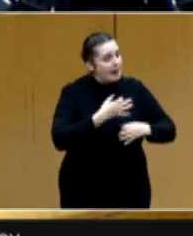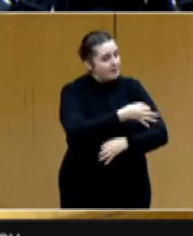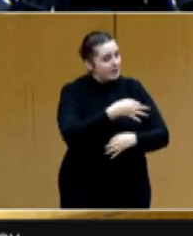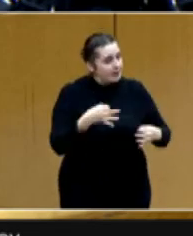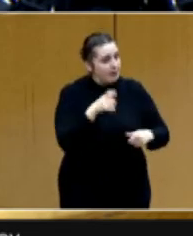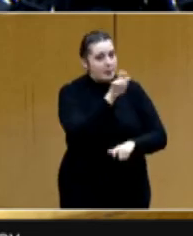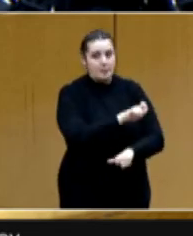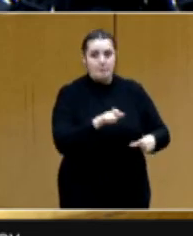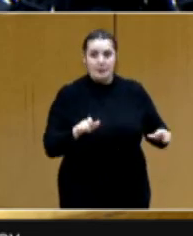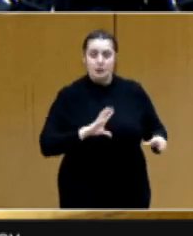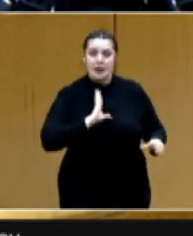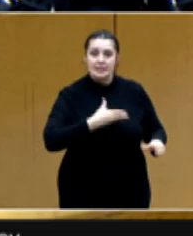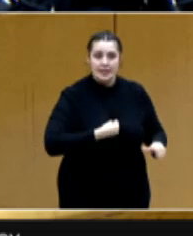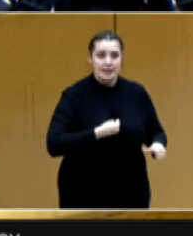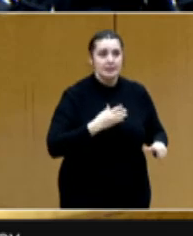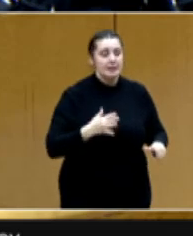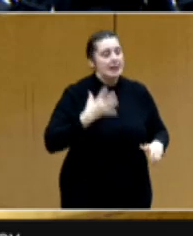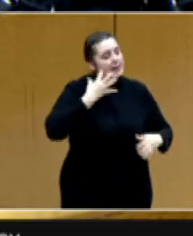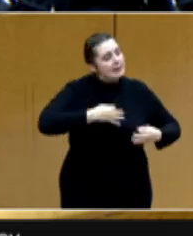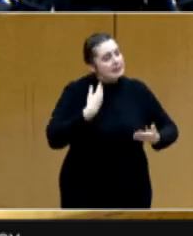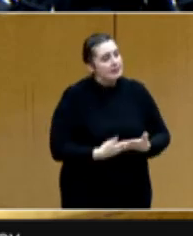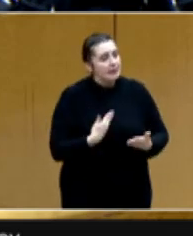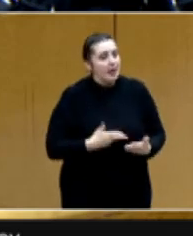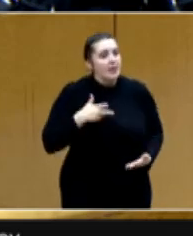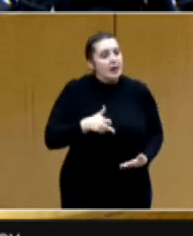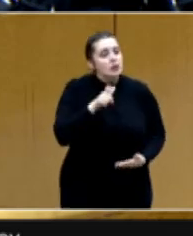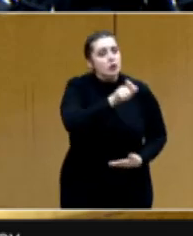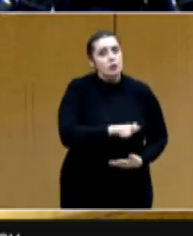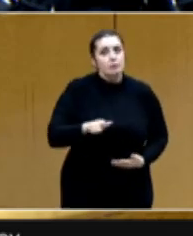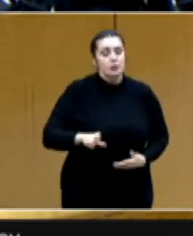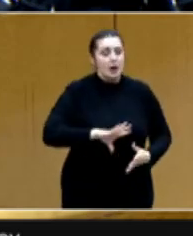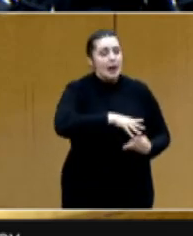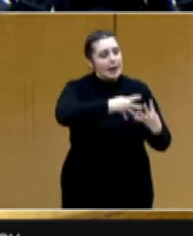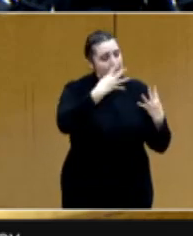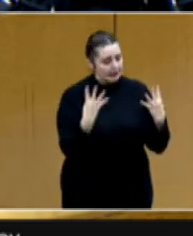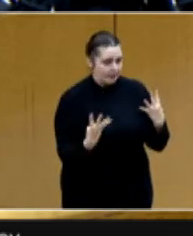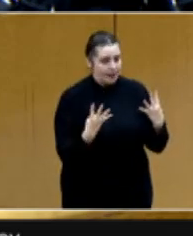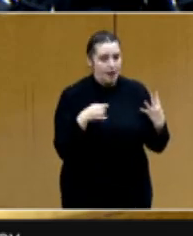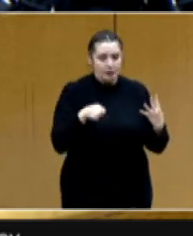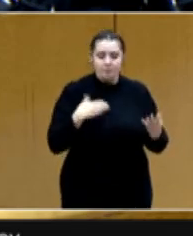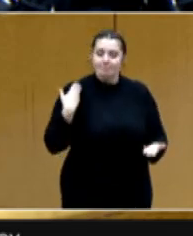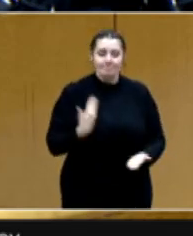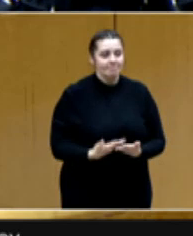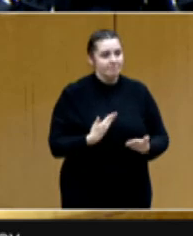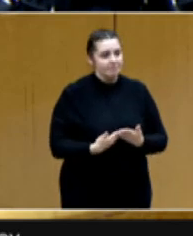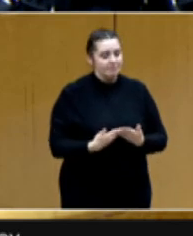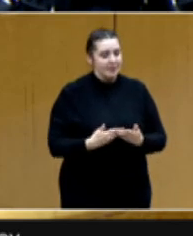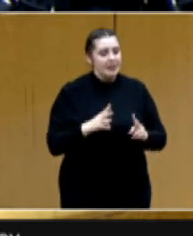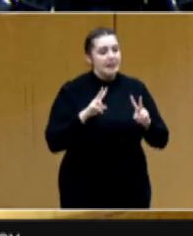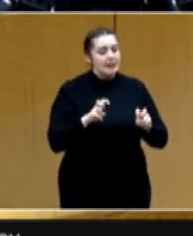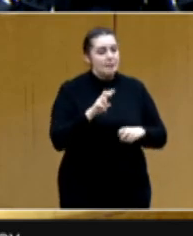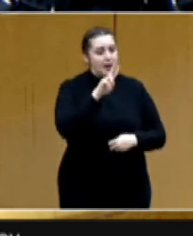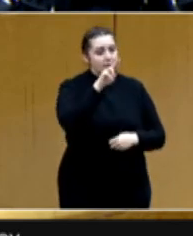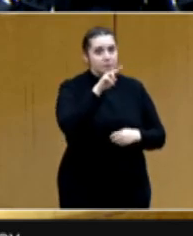trans y garantía de los derechos de las personas lgtbi así lo demuestran y la ley 8/2021